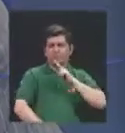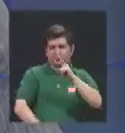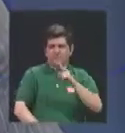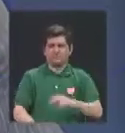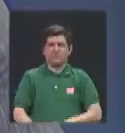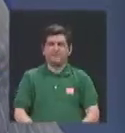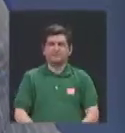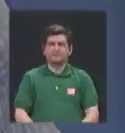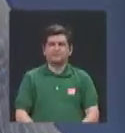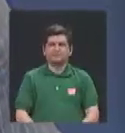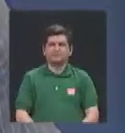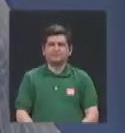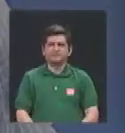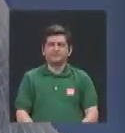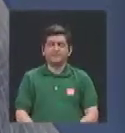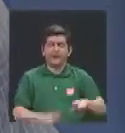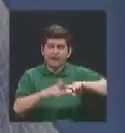verdad.